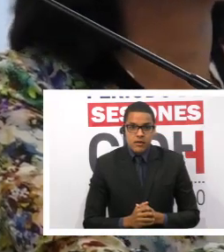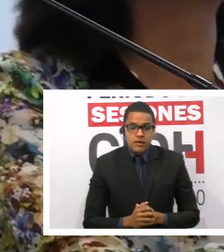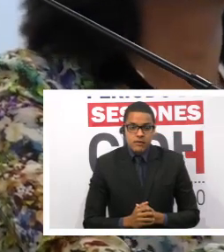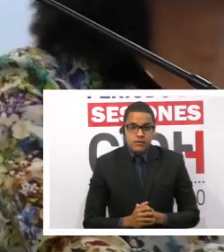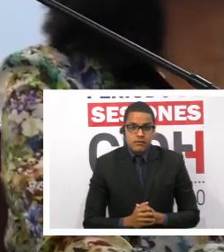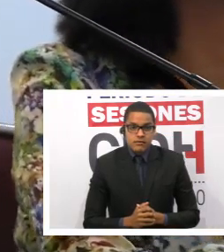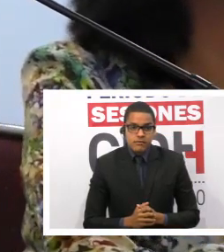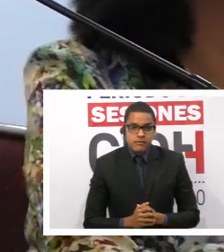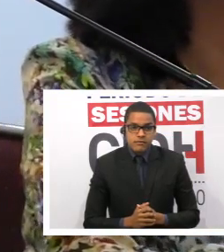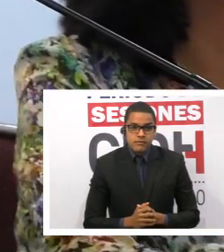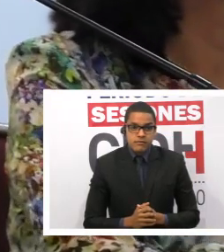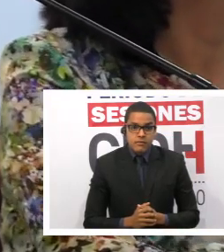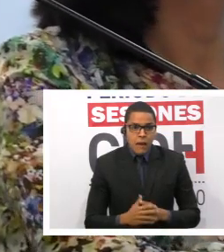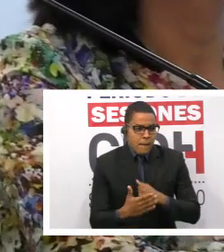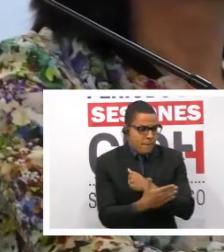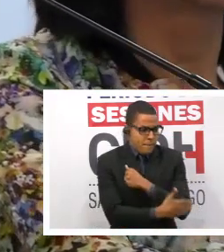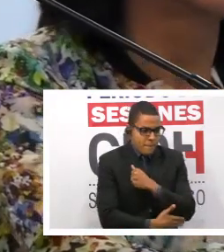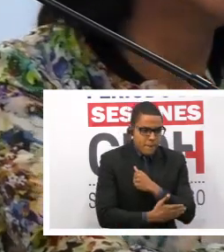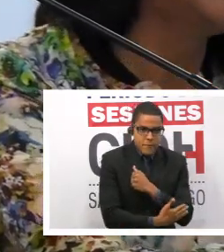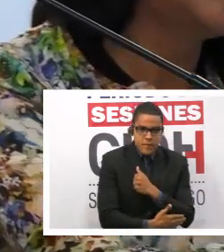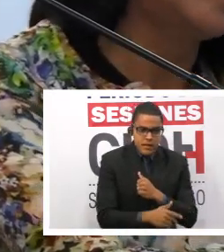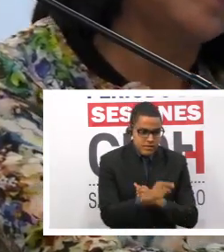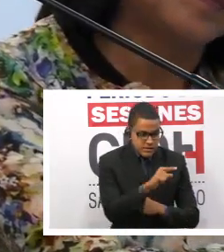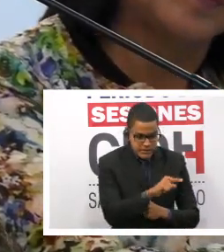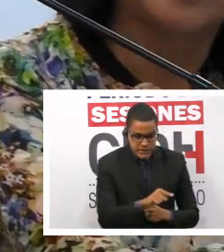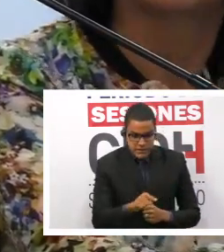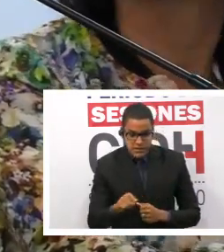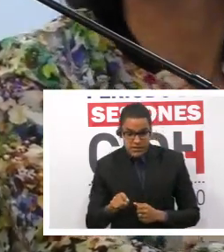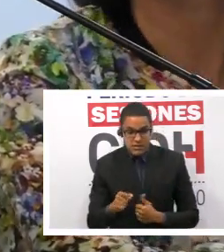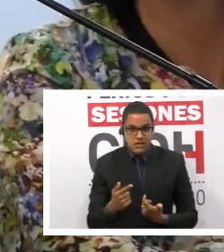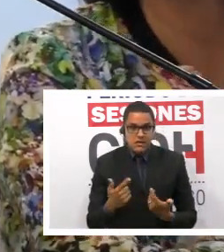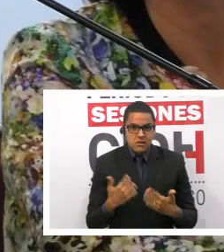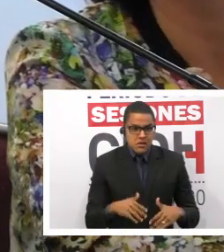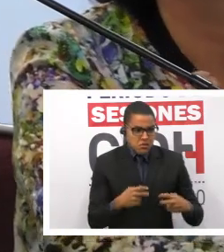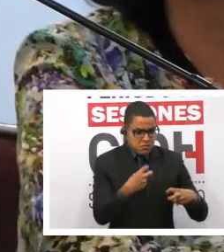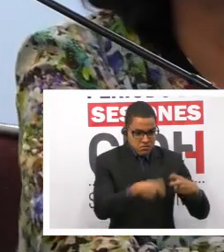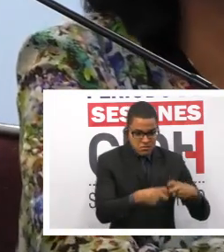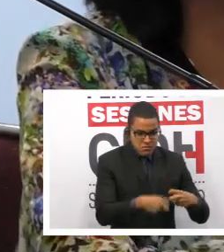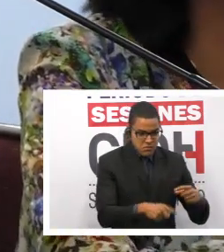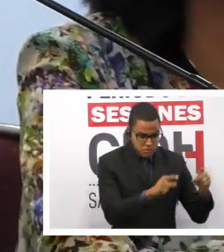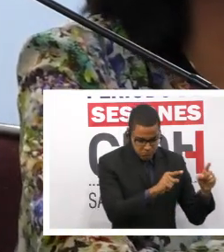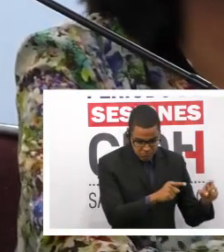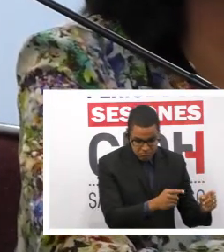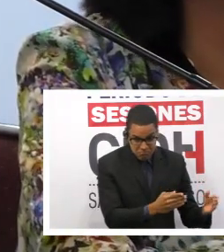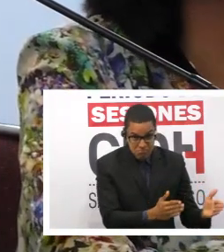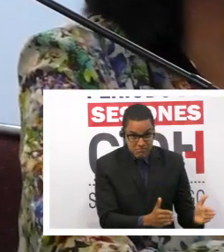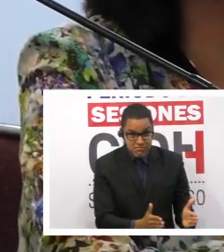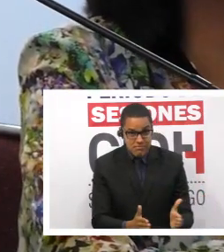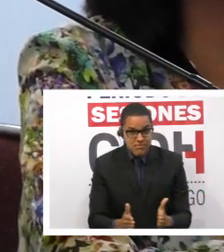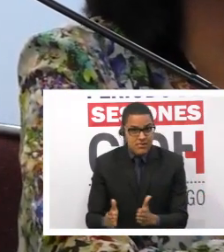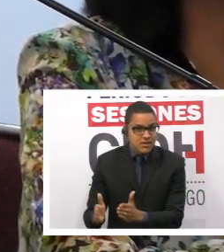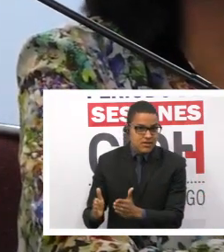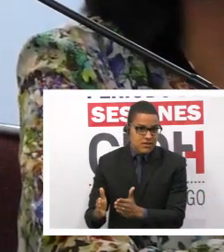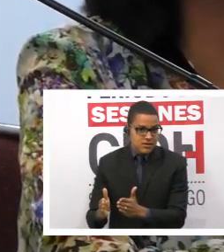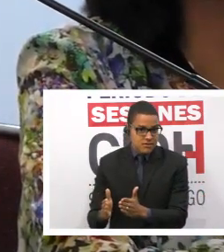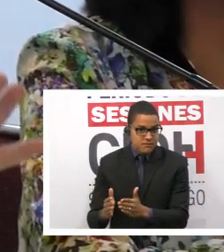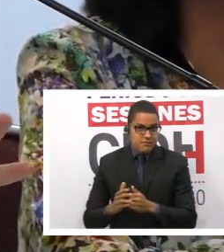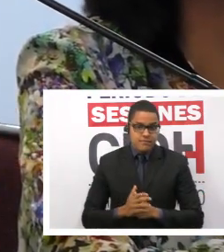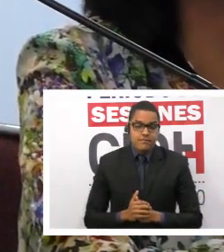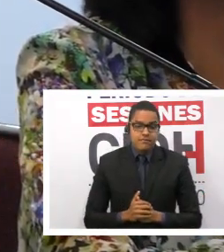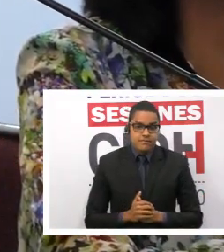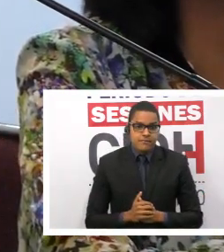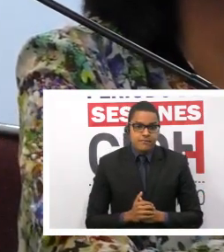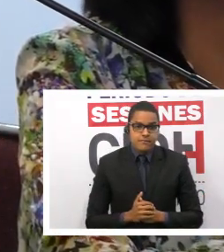sobre las restricciones financieras causadas por los planes de ajuste o las políticas de autoridad y hay en